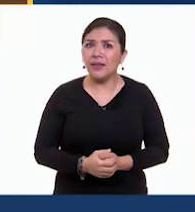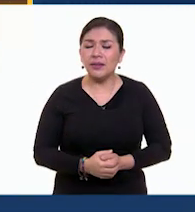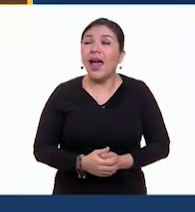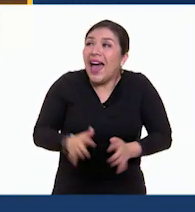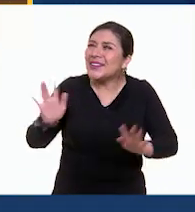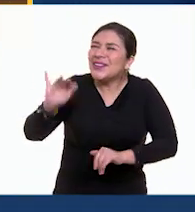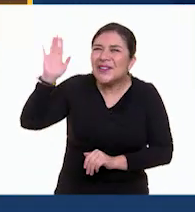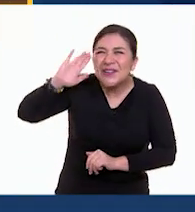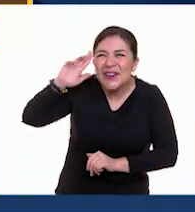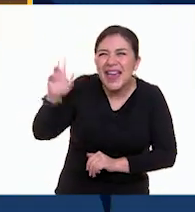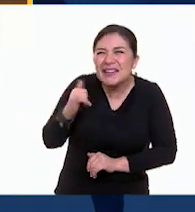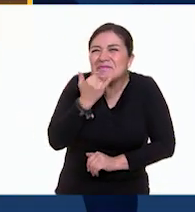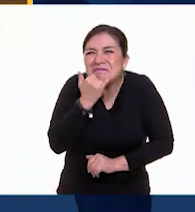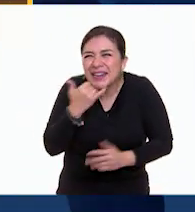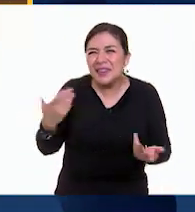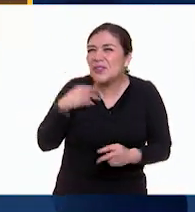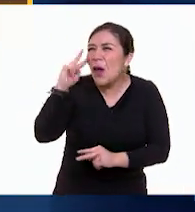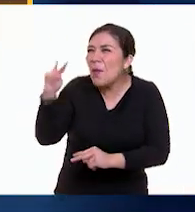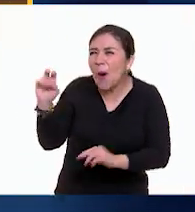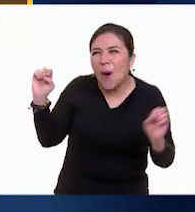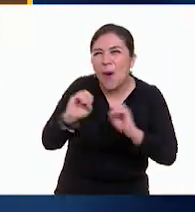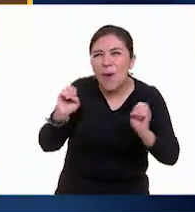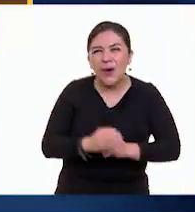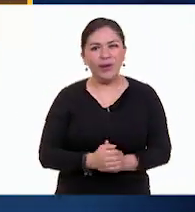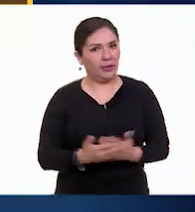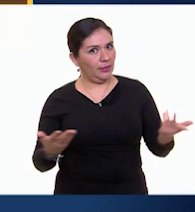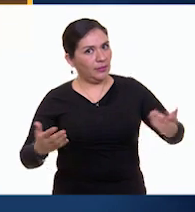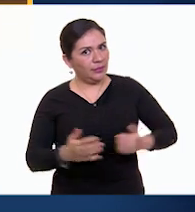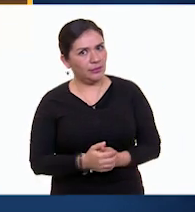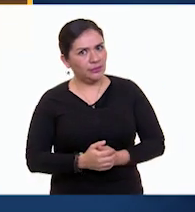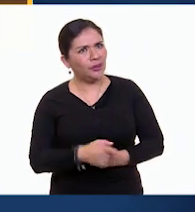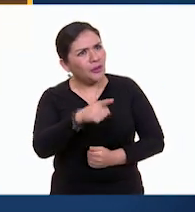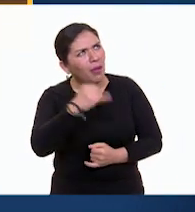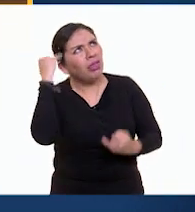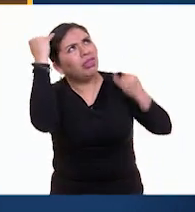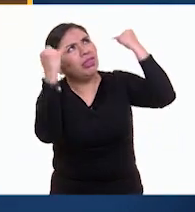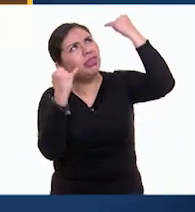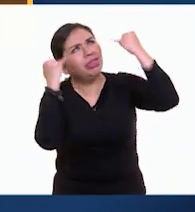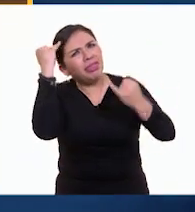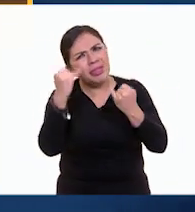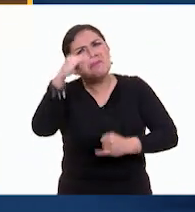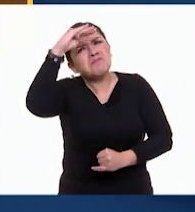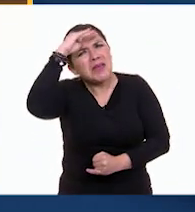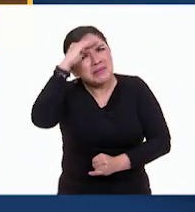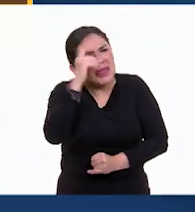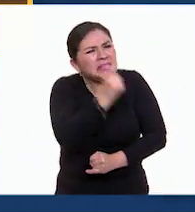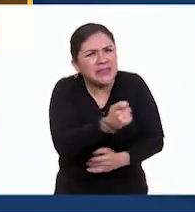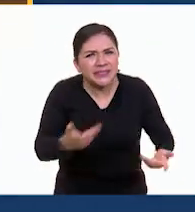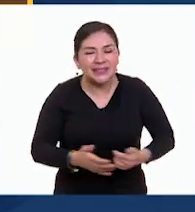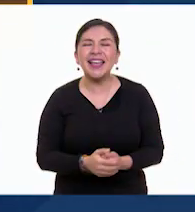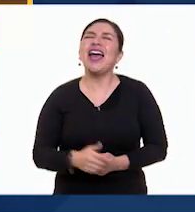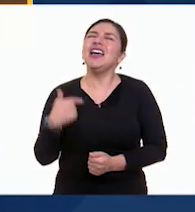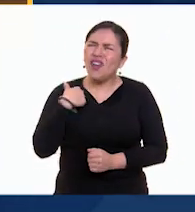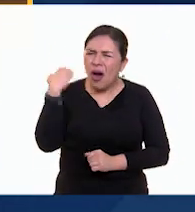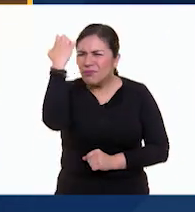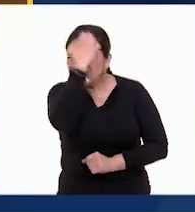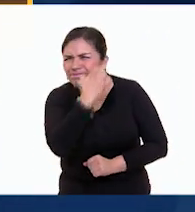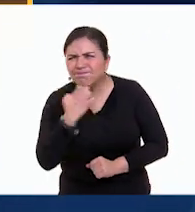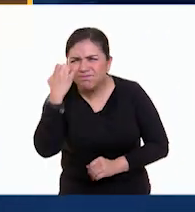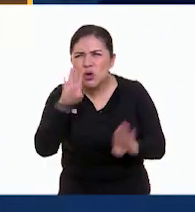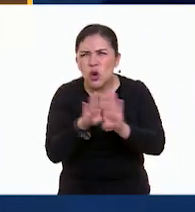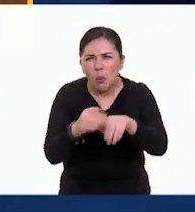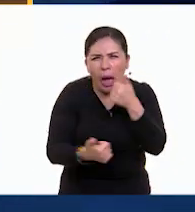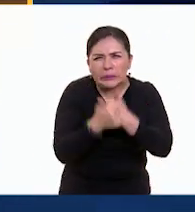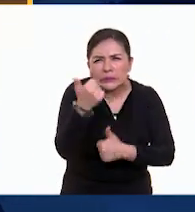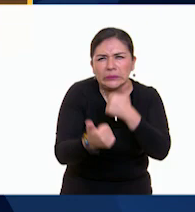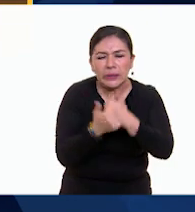Hola, Agustín. Perdón, no te había visto. Ay, pues ¿en dónde andas? ¿En qué piensas? Estoy analizando un desafío